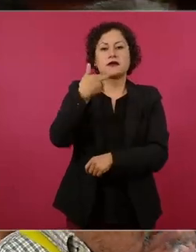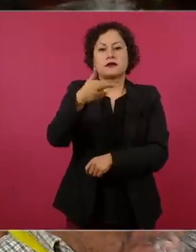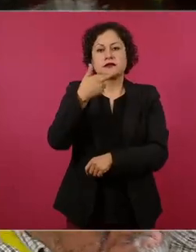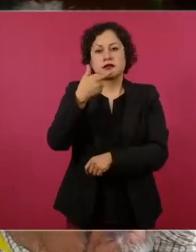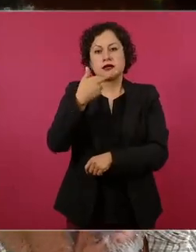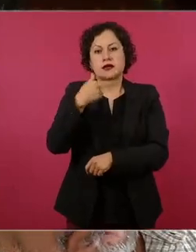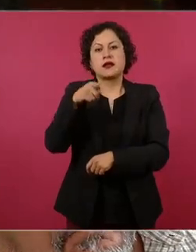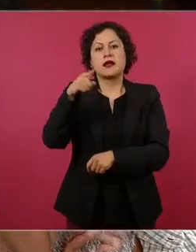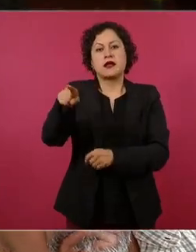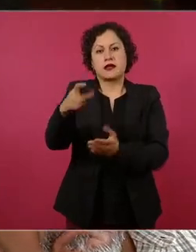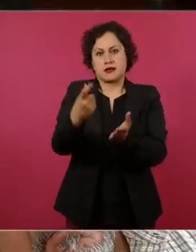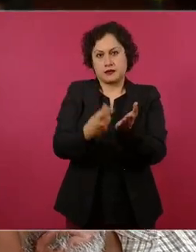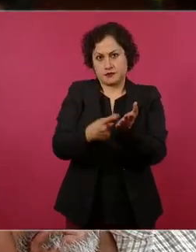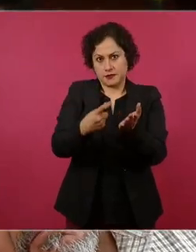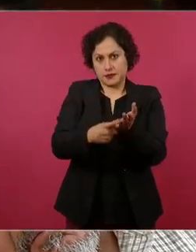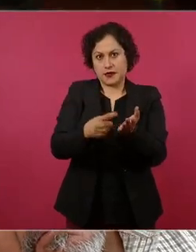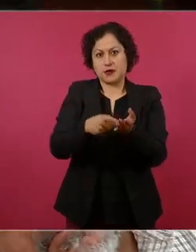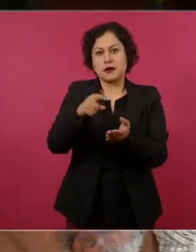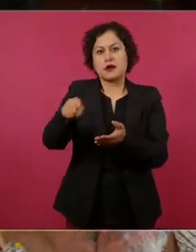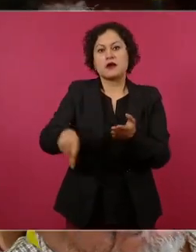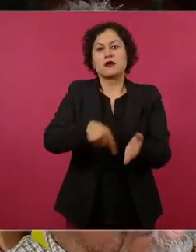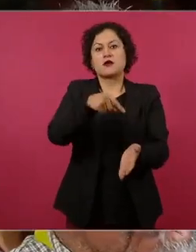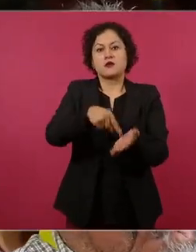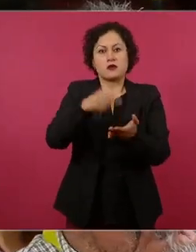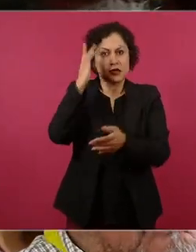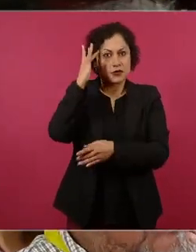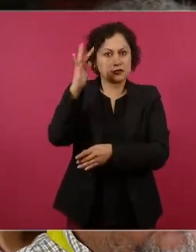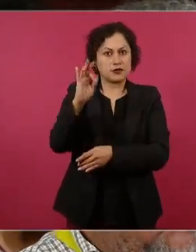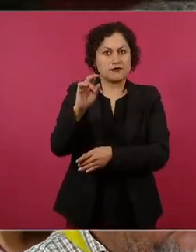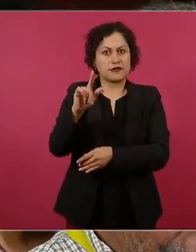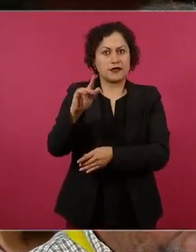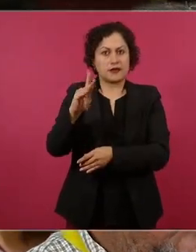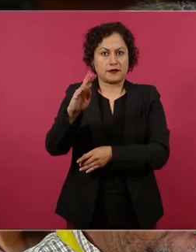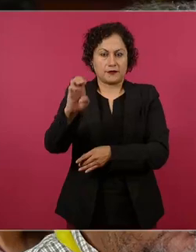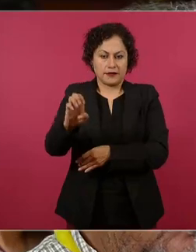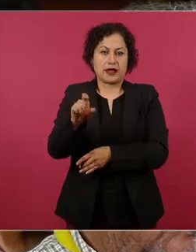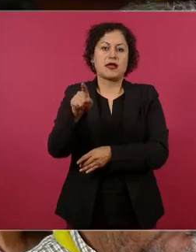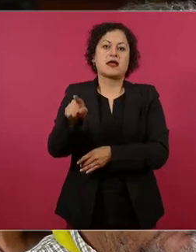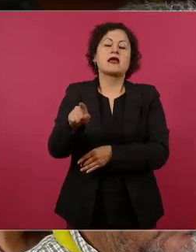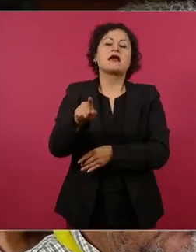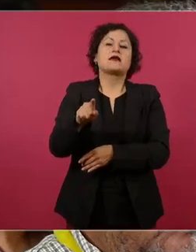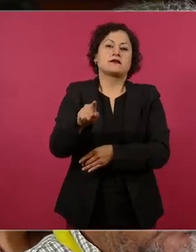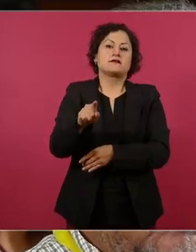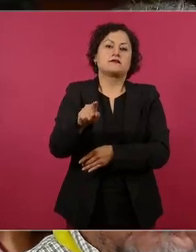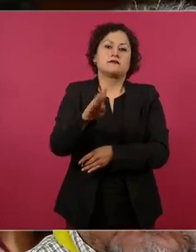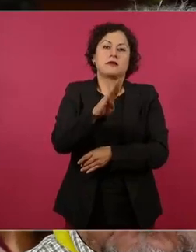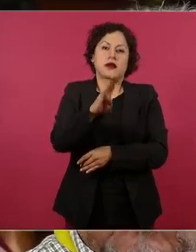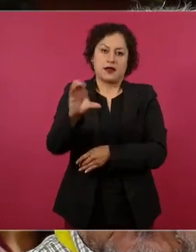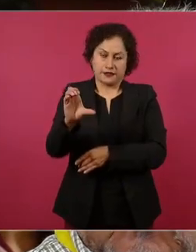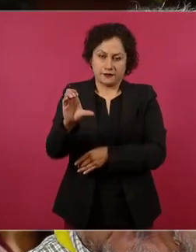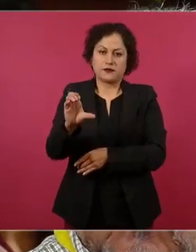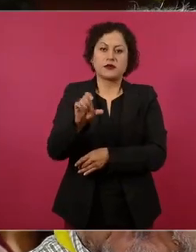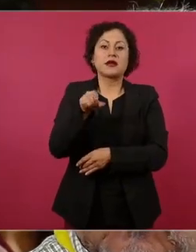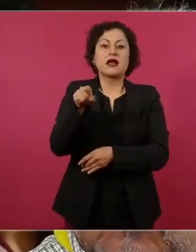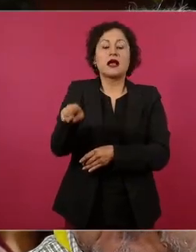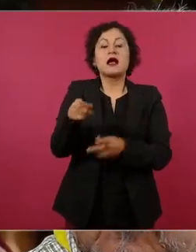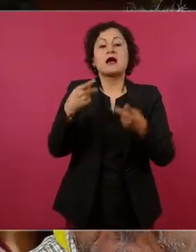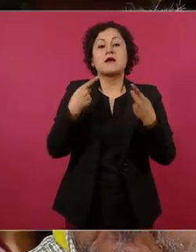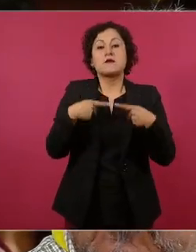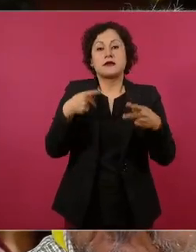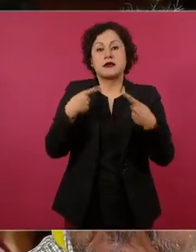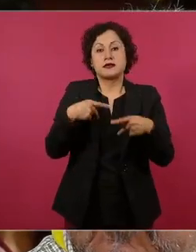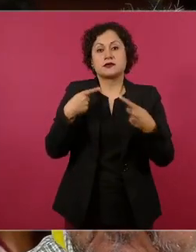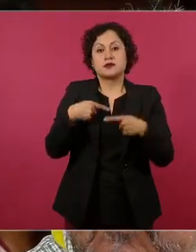en el malecón del puerto de San Felipe, Baja California. A esta persona le ofrecen llevar un vehículo